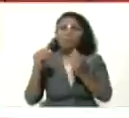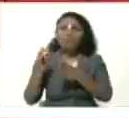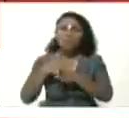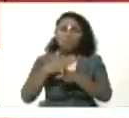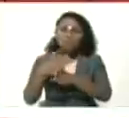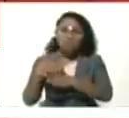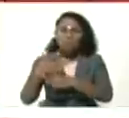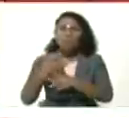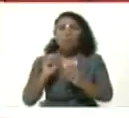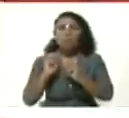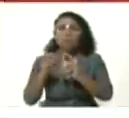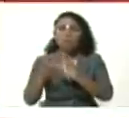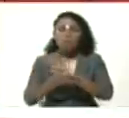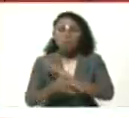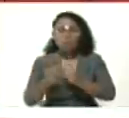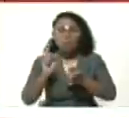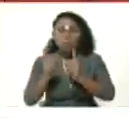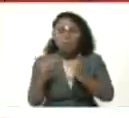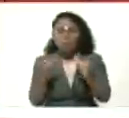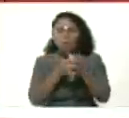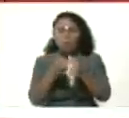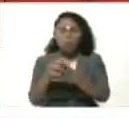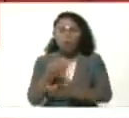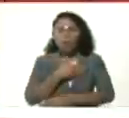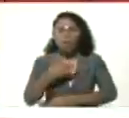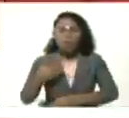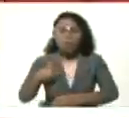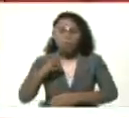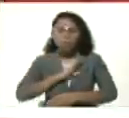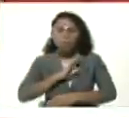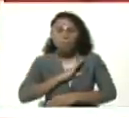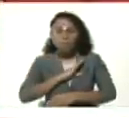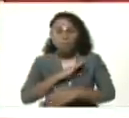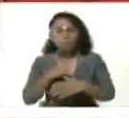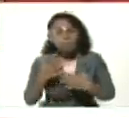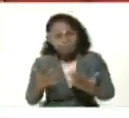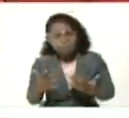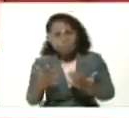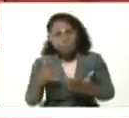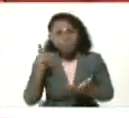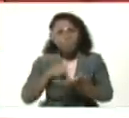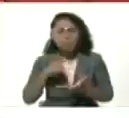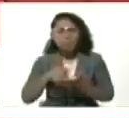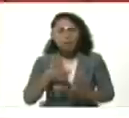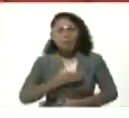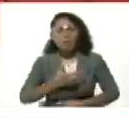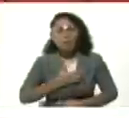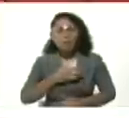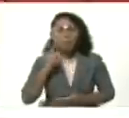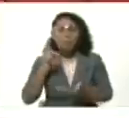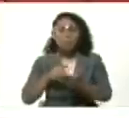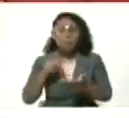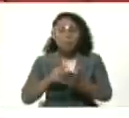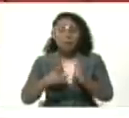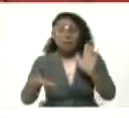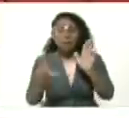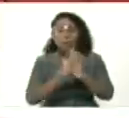algunos partidos manifestaron su deseo de tener, en vez de candidatos a alcaldes, tener candidatos a